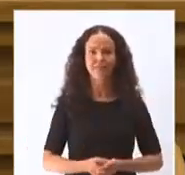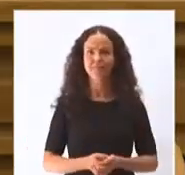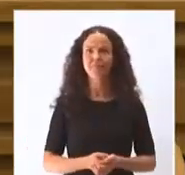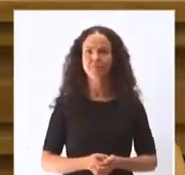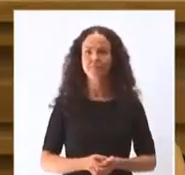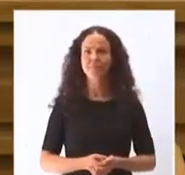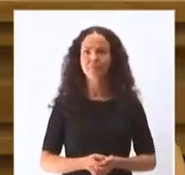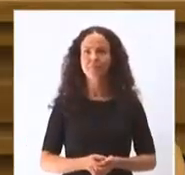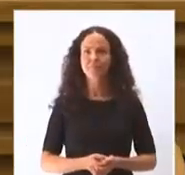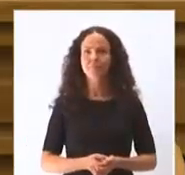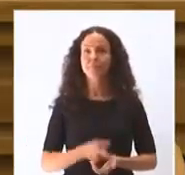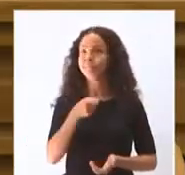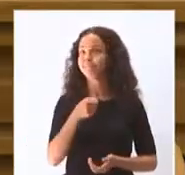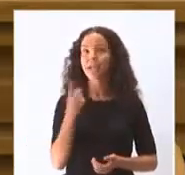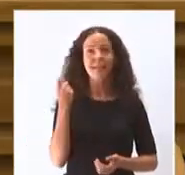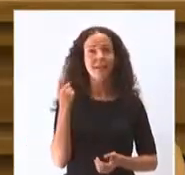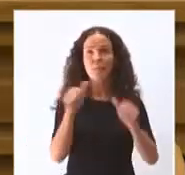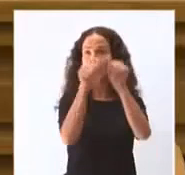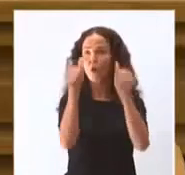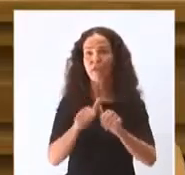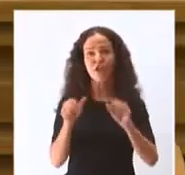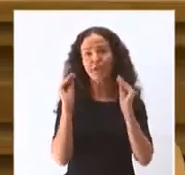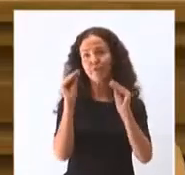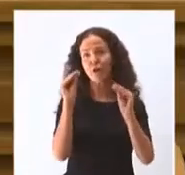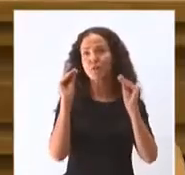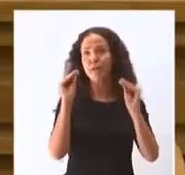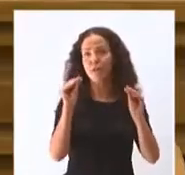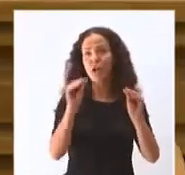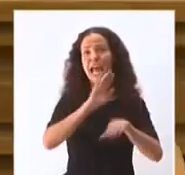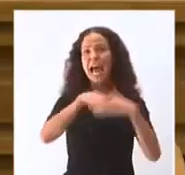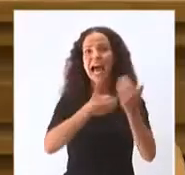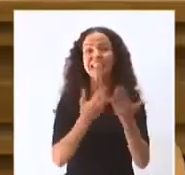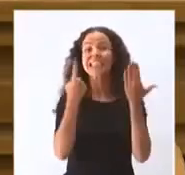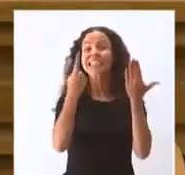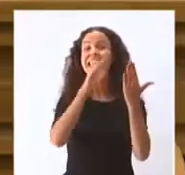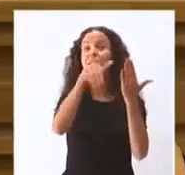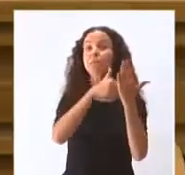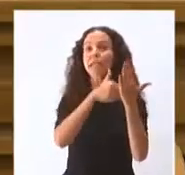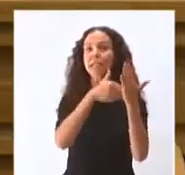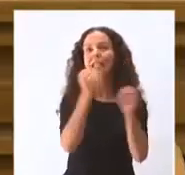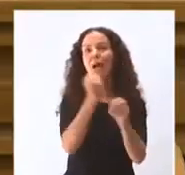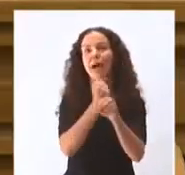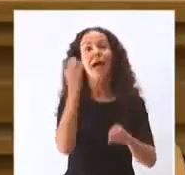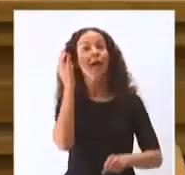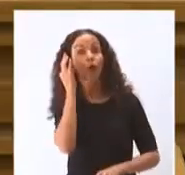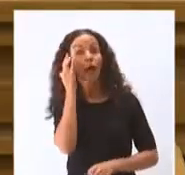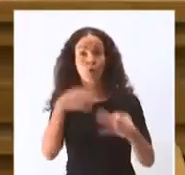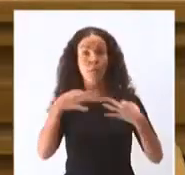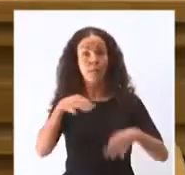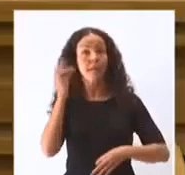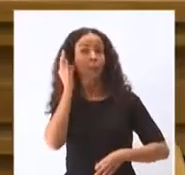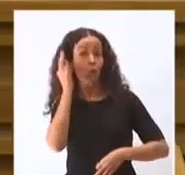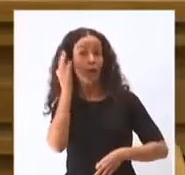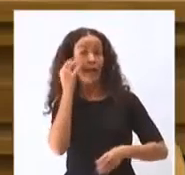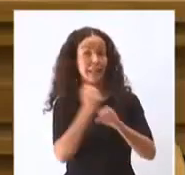en esto va a ser necesario aplicar modelos de formación que van a llegar a seis mil trabajadoras normalmente trabajadoras en el ámbito rural y que vamos